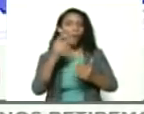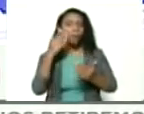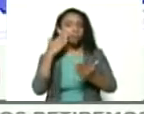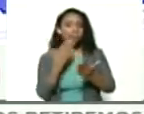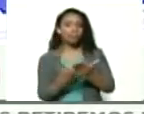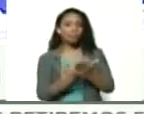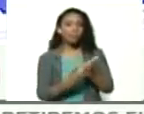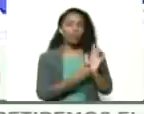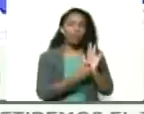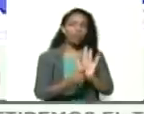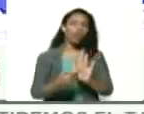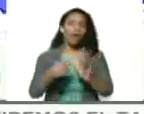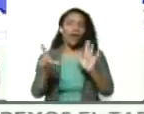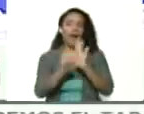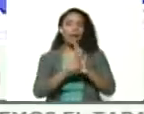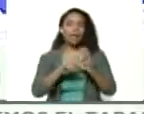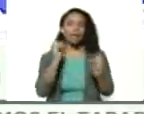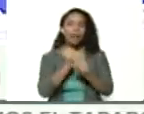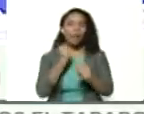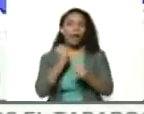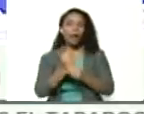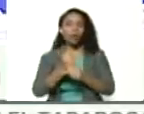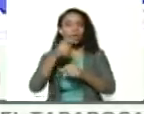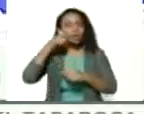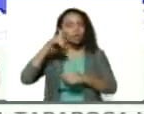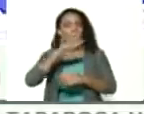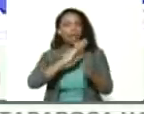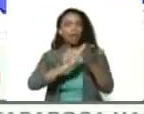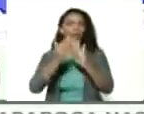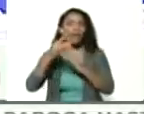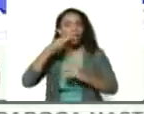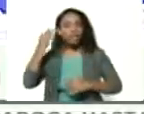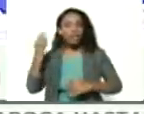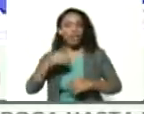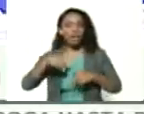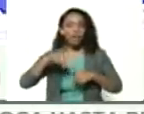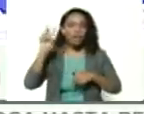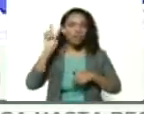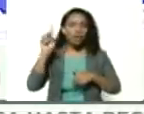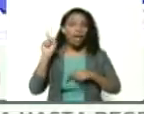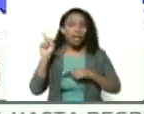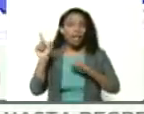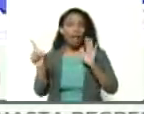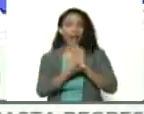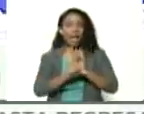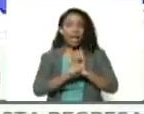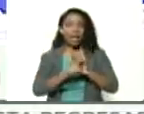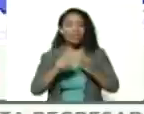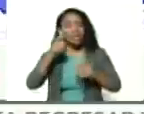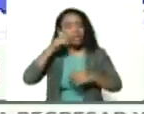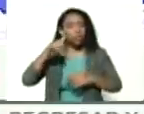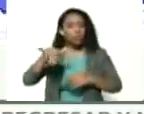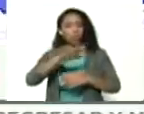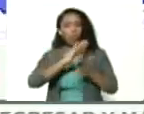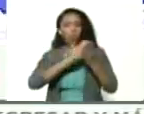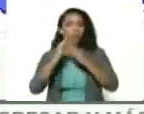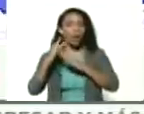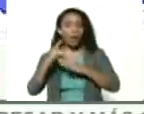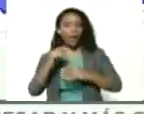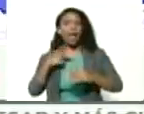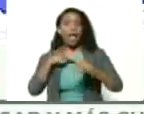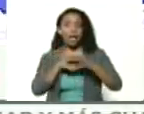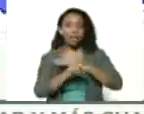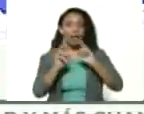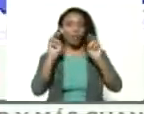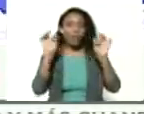Ley Orgánica de Ciudades Comunales. De verdad, Venezuela, con esta Ley de Ciudades Comunales, va a entrar en una